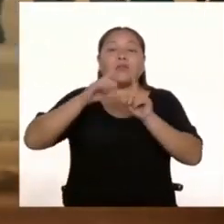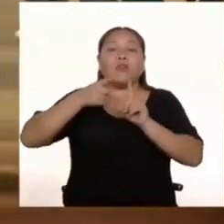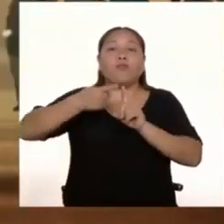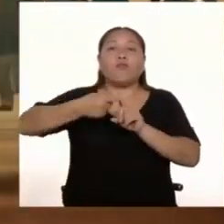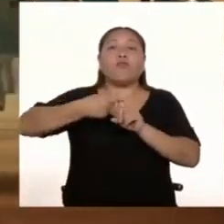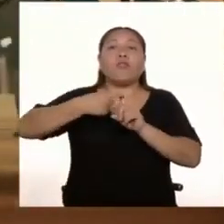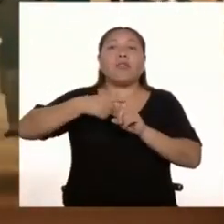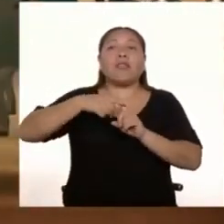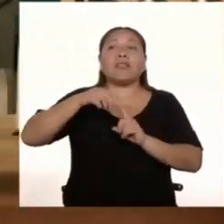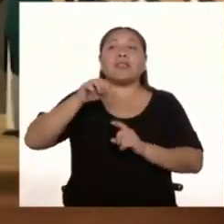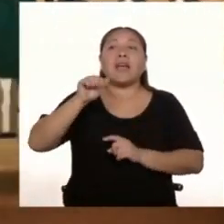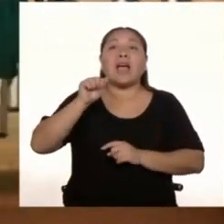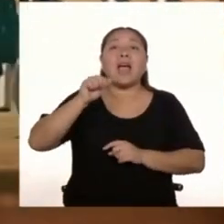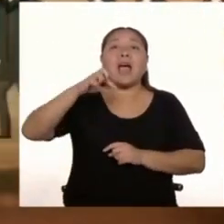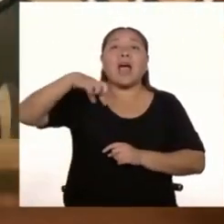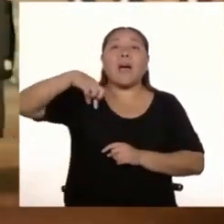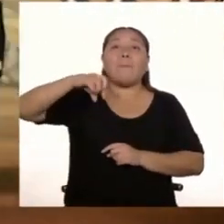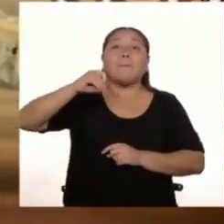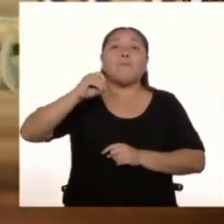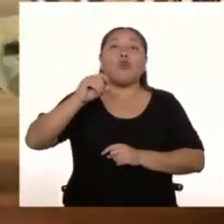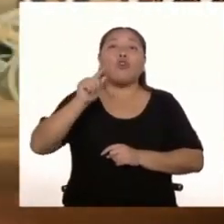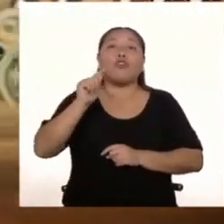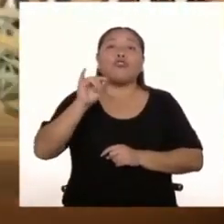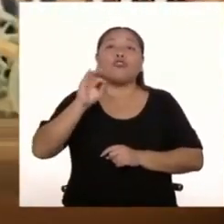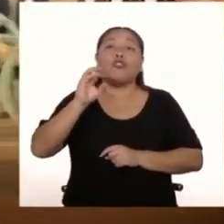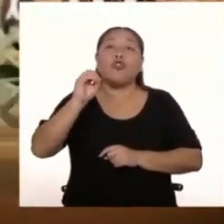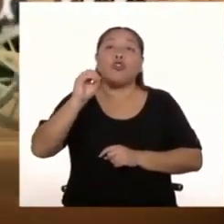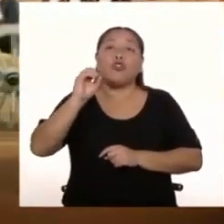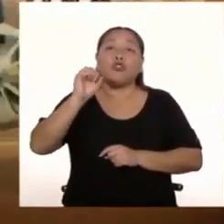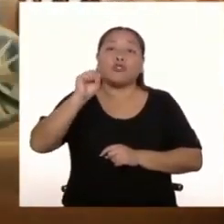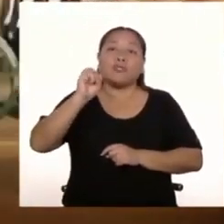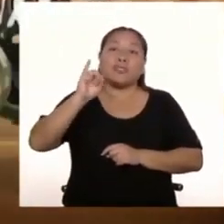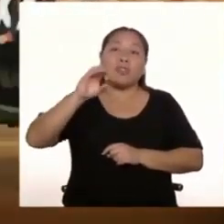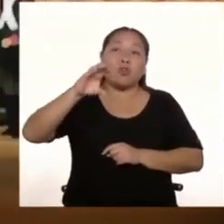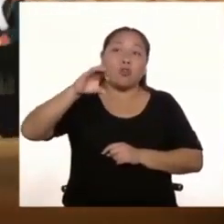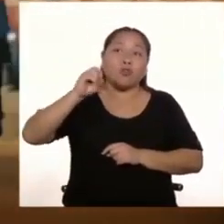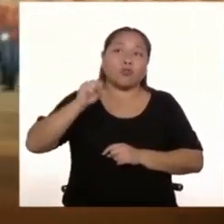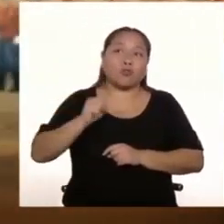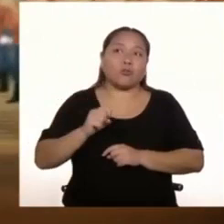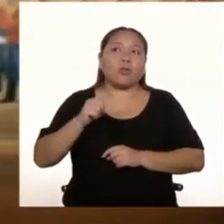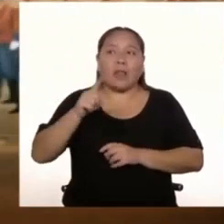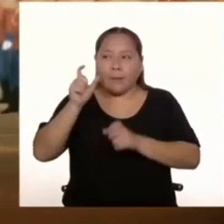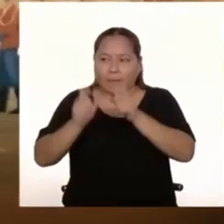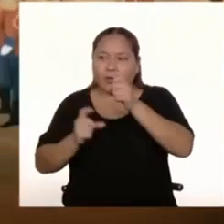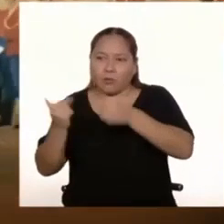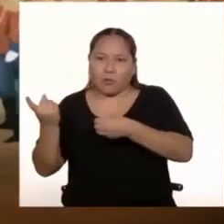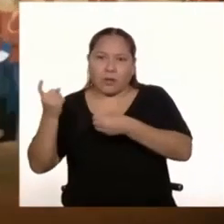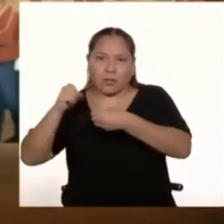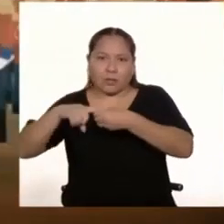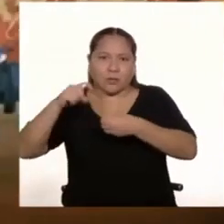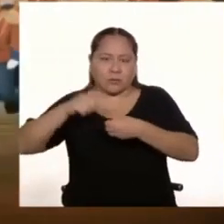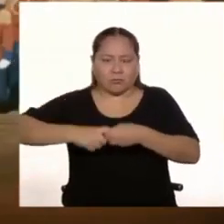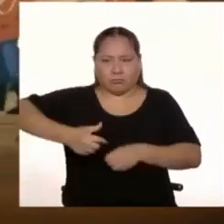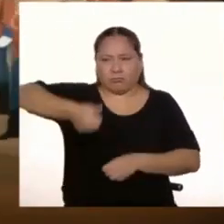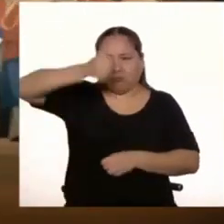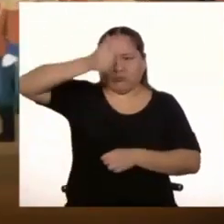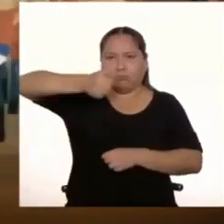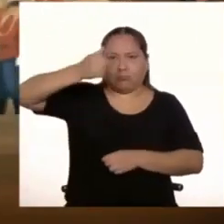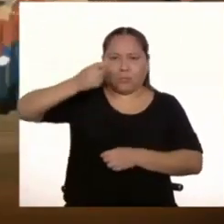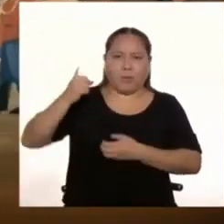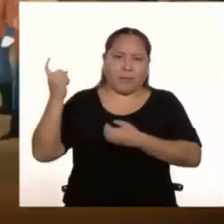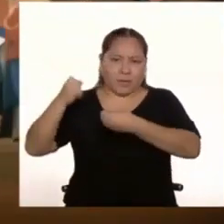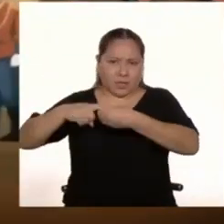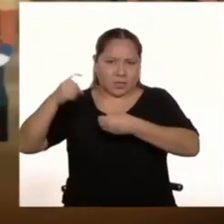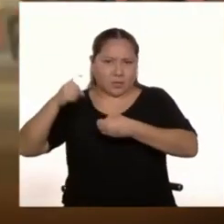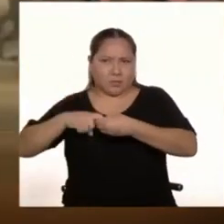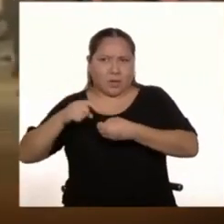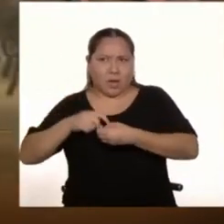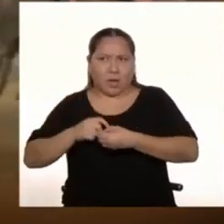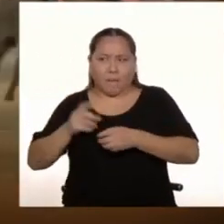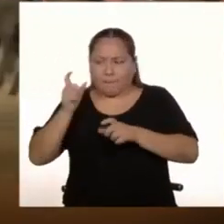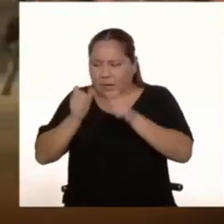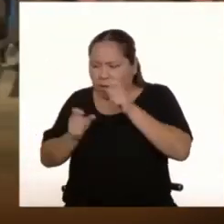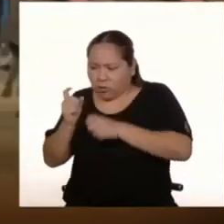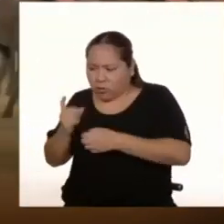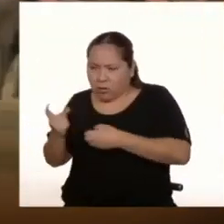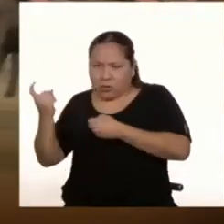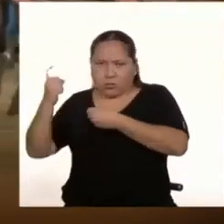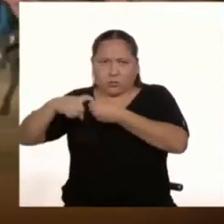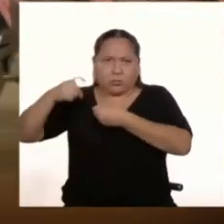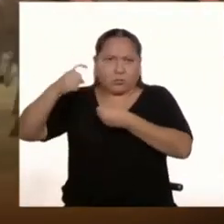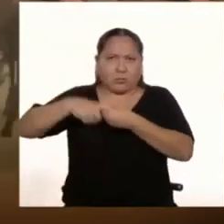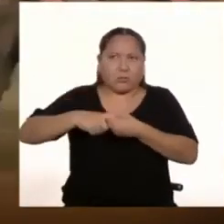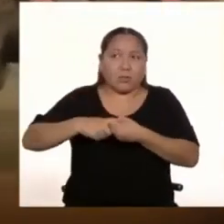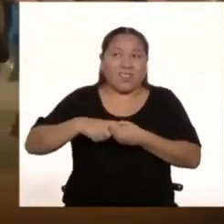es decir, la gente va a participar, los funcionarios, los ciudadanos, todos van a asistir y